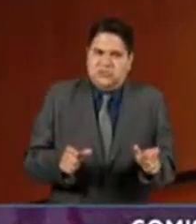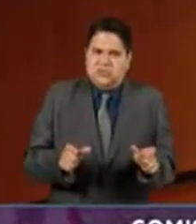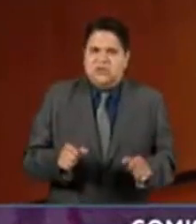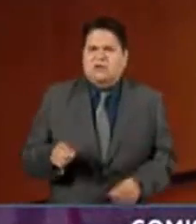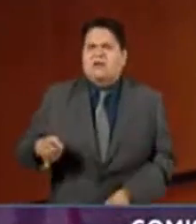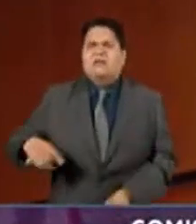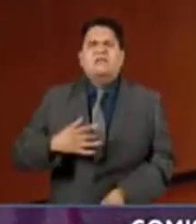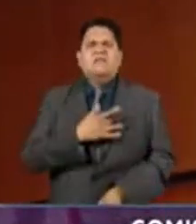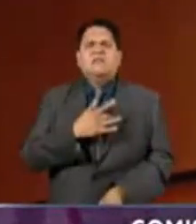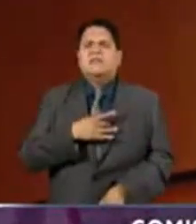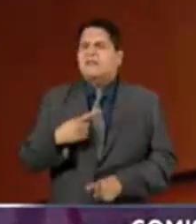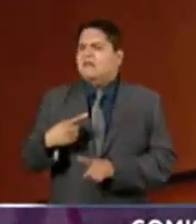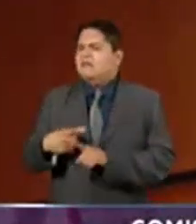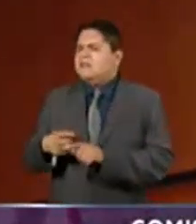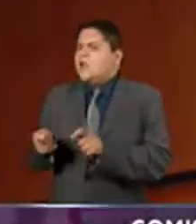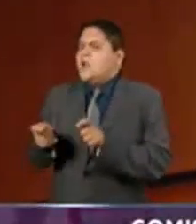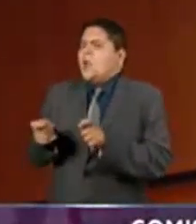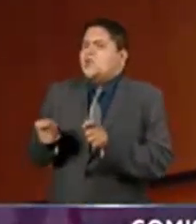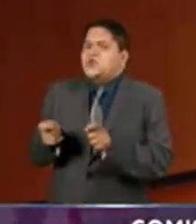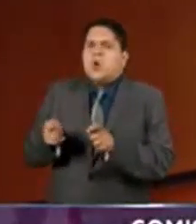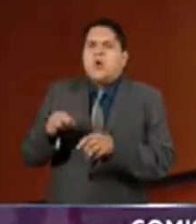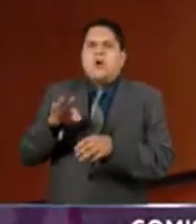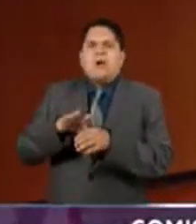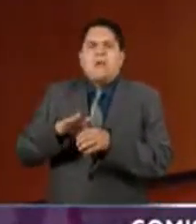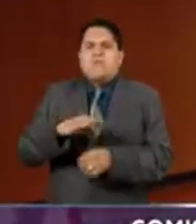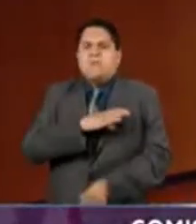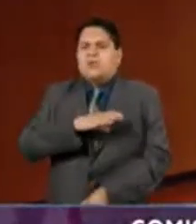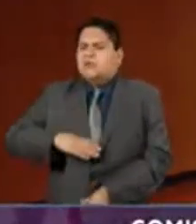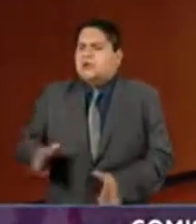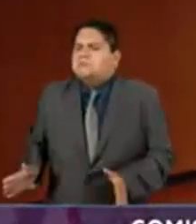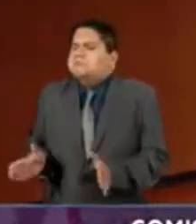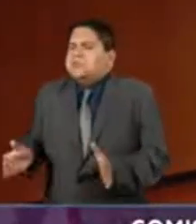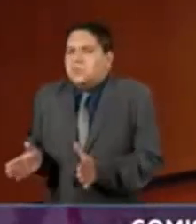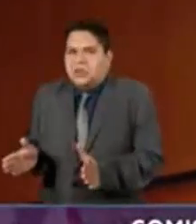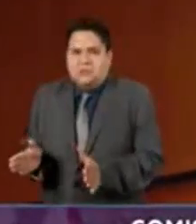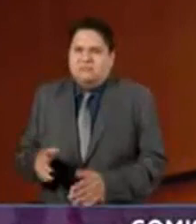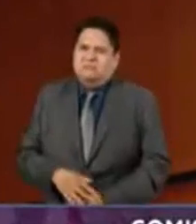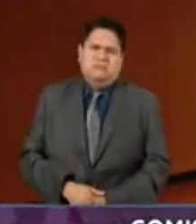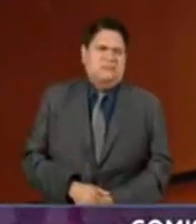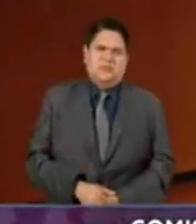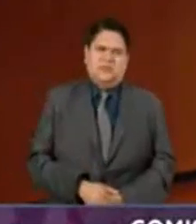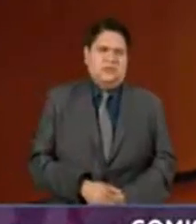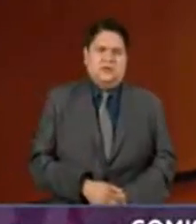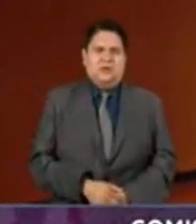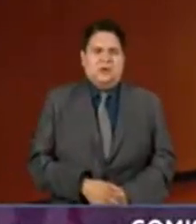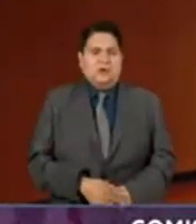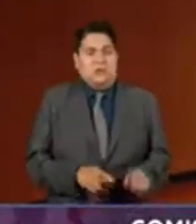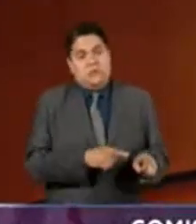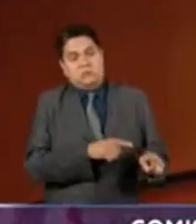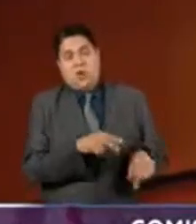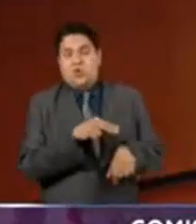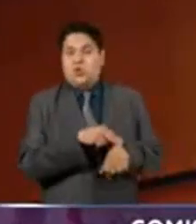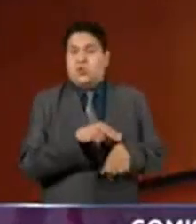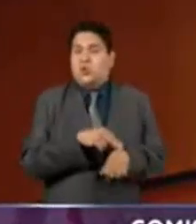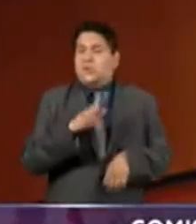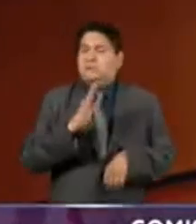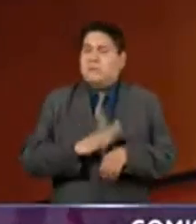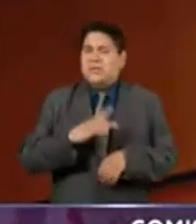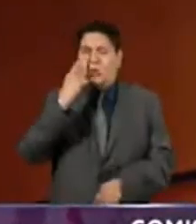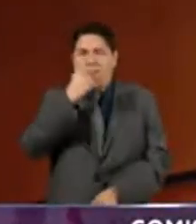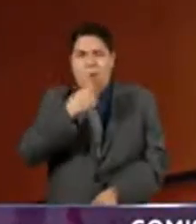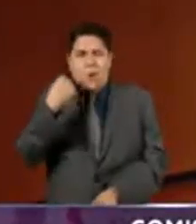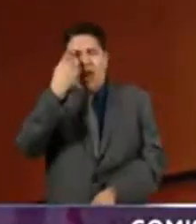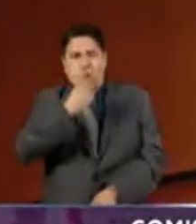campaña preocupado por las encuestas. Las y los trabajadores de salud han laborado más horas que nunca en condiciones